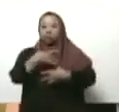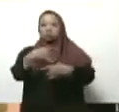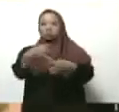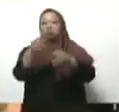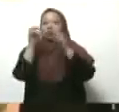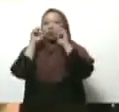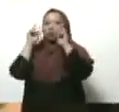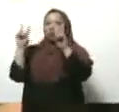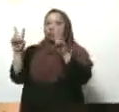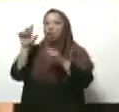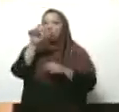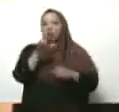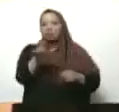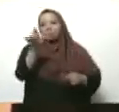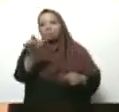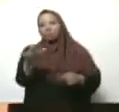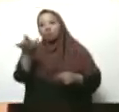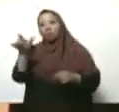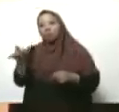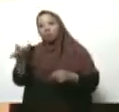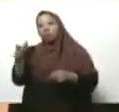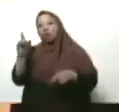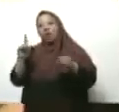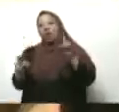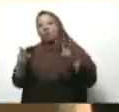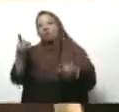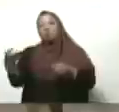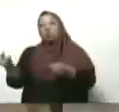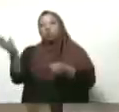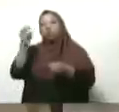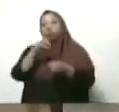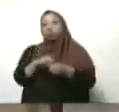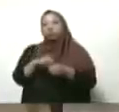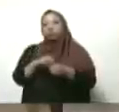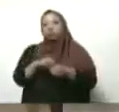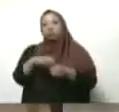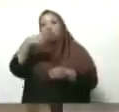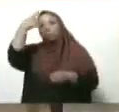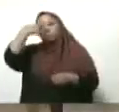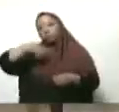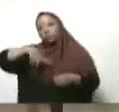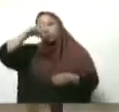personas incluso algunos con discapacidad